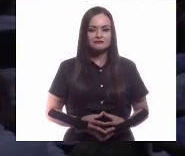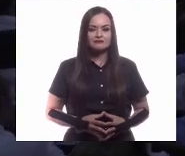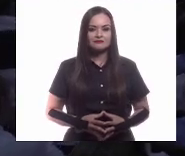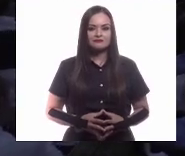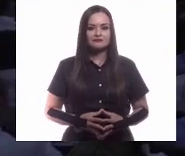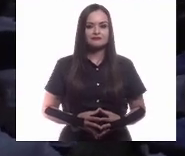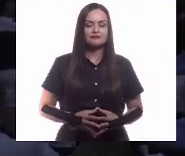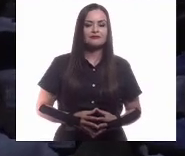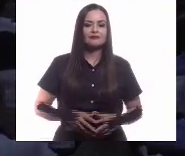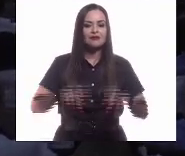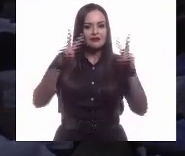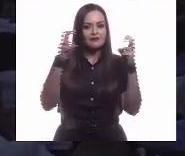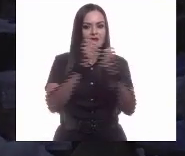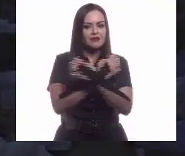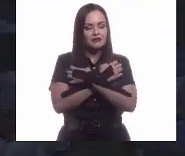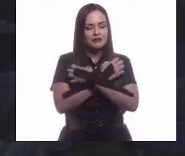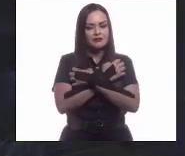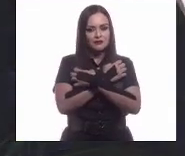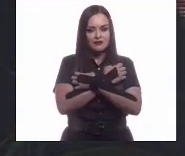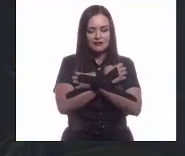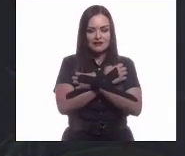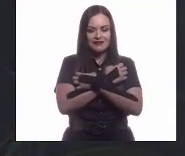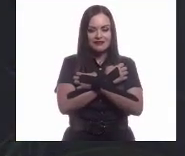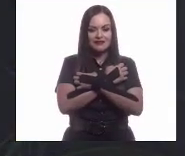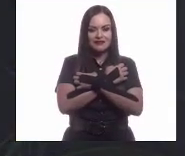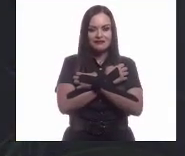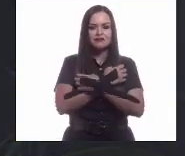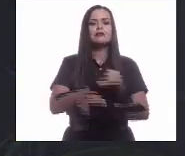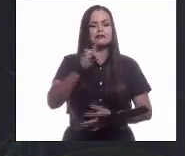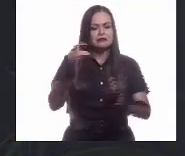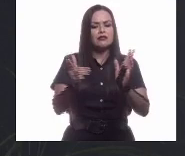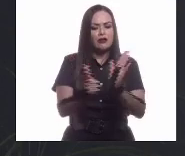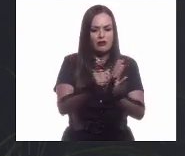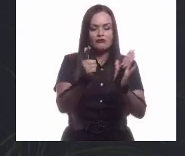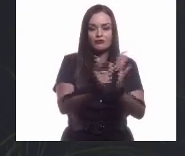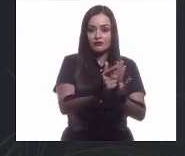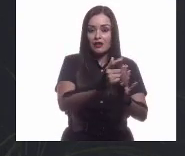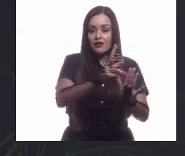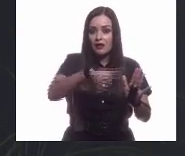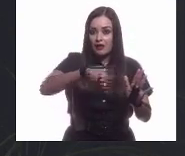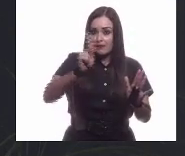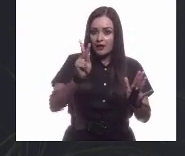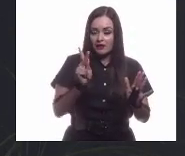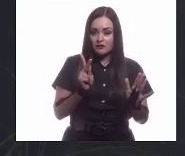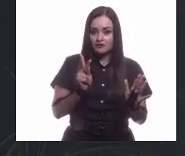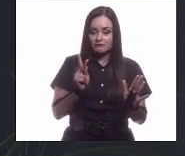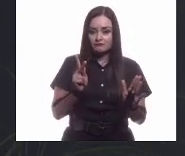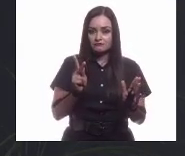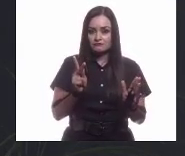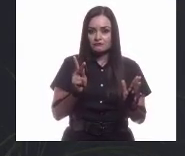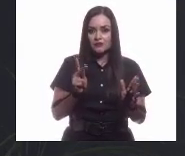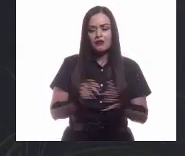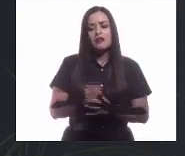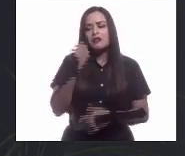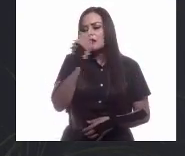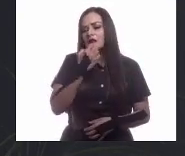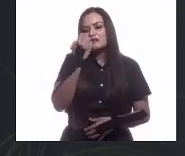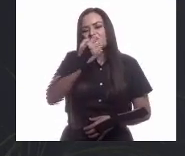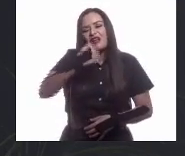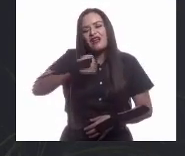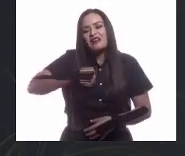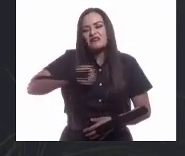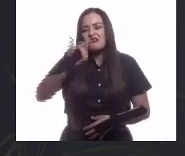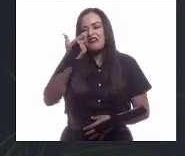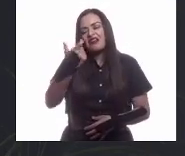En educación, no solo nos enfocamos en la infraestructura, queremos también que nadie abandone sus estudios